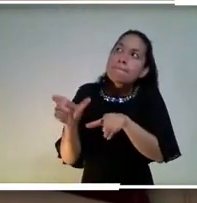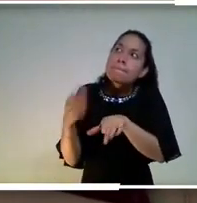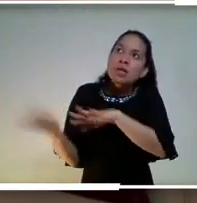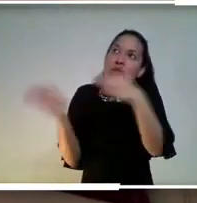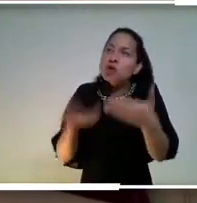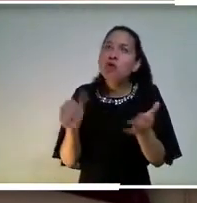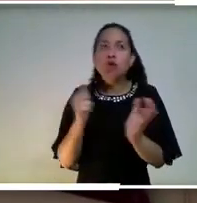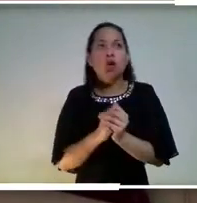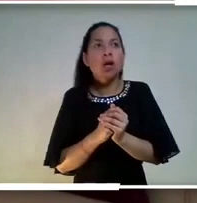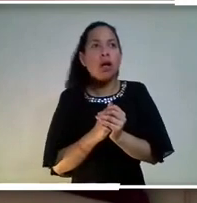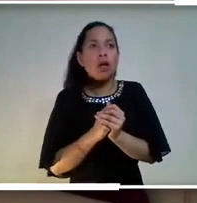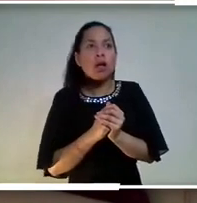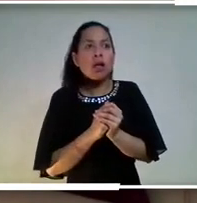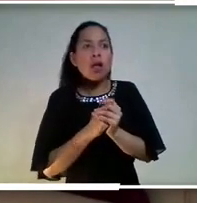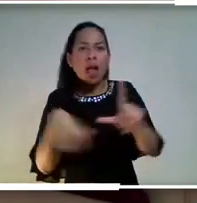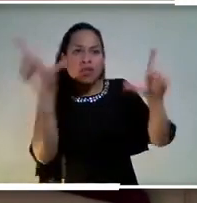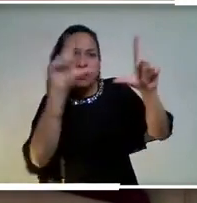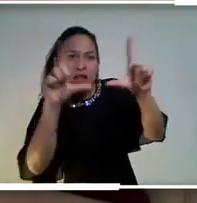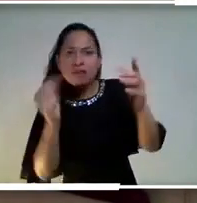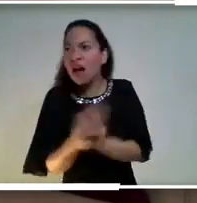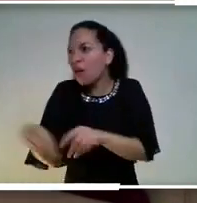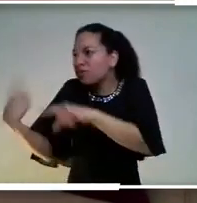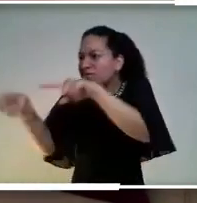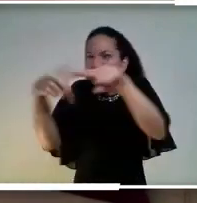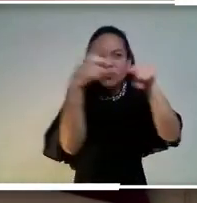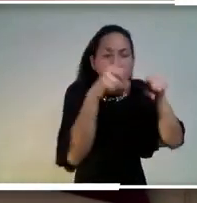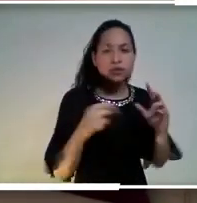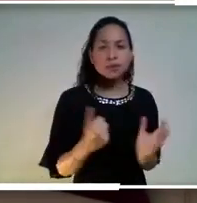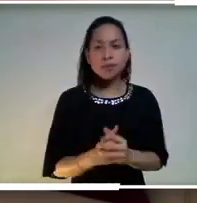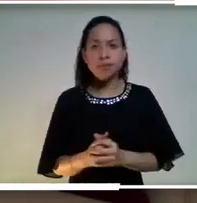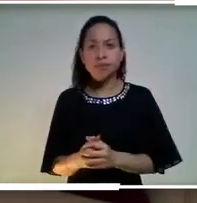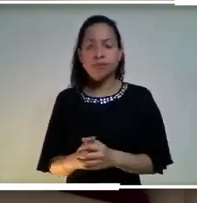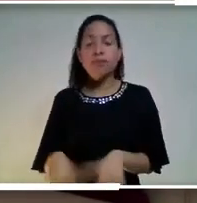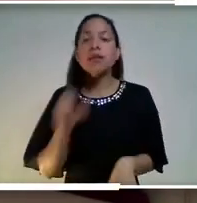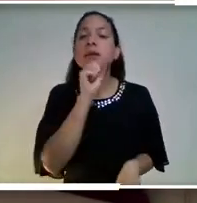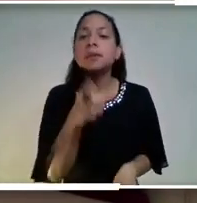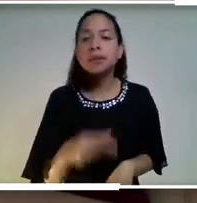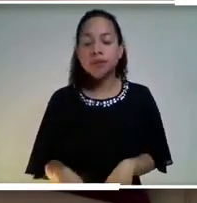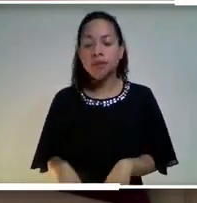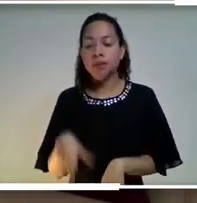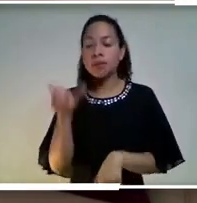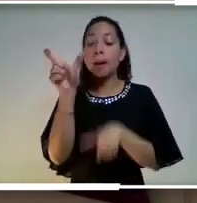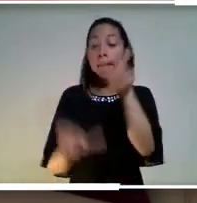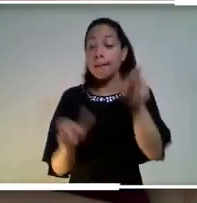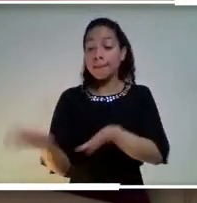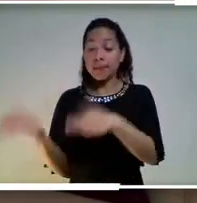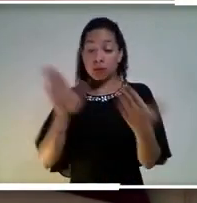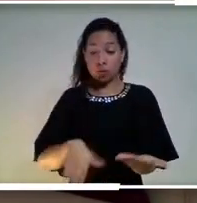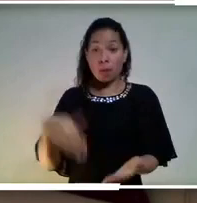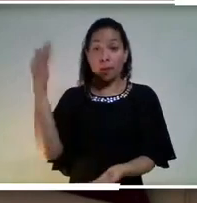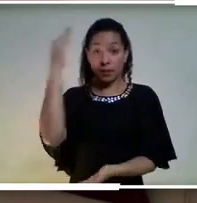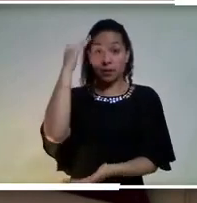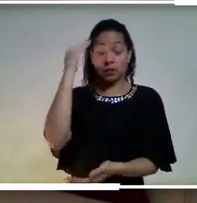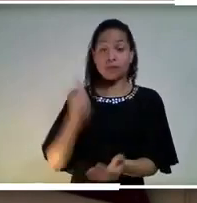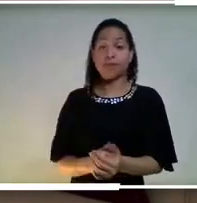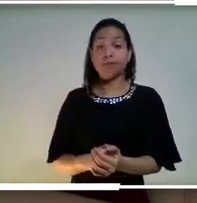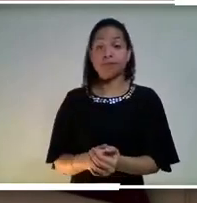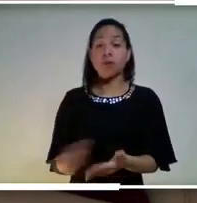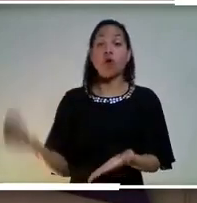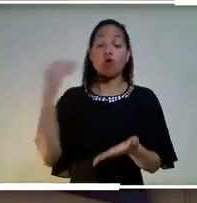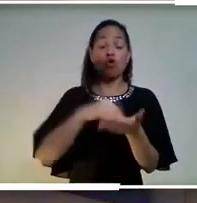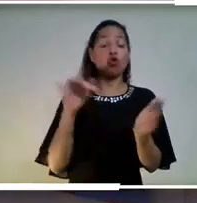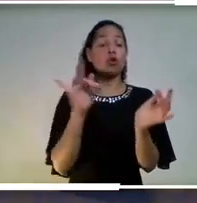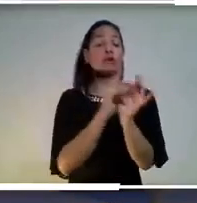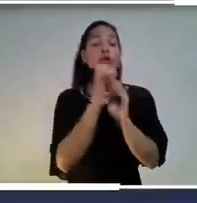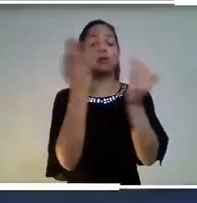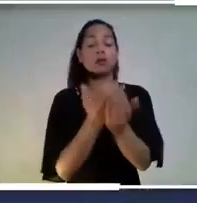bueno ahora bien la pregunta saben algo los muertos vamos a crecer nuevamente capítulo 9 versículo 5